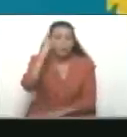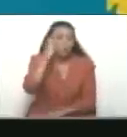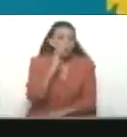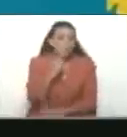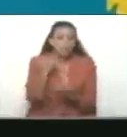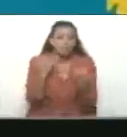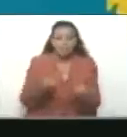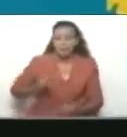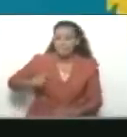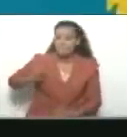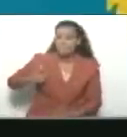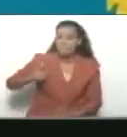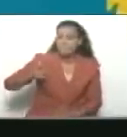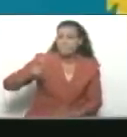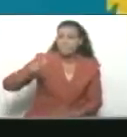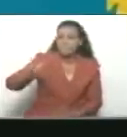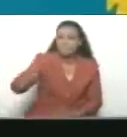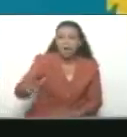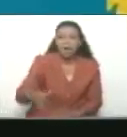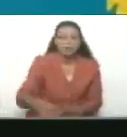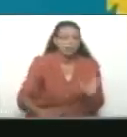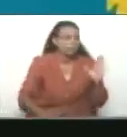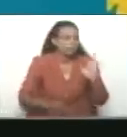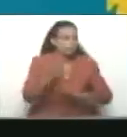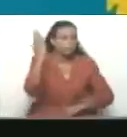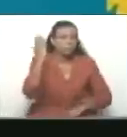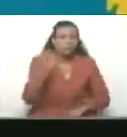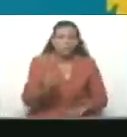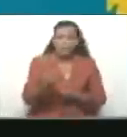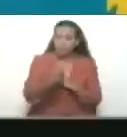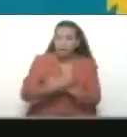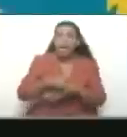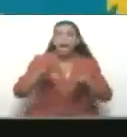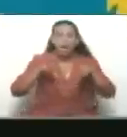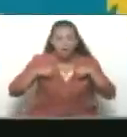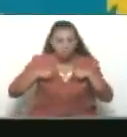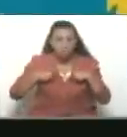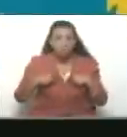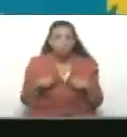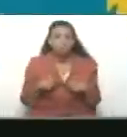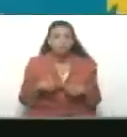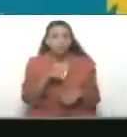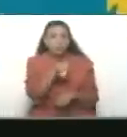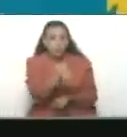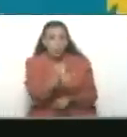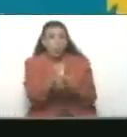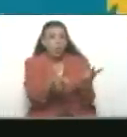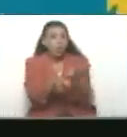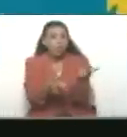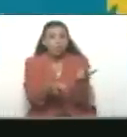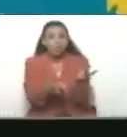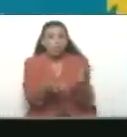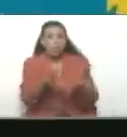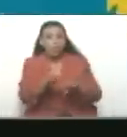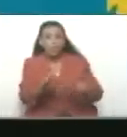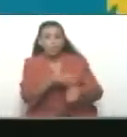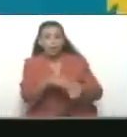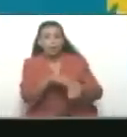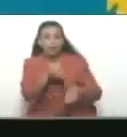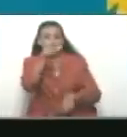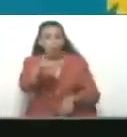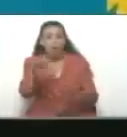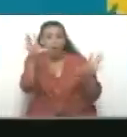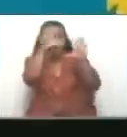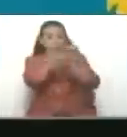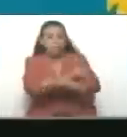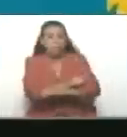ya se lo mandamos Ya vamos saliendo para allá a cumplir sus instrucciones presidente bueno Ana cararina Mañana va para allá hoy en la noche va